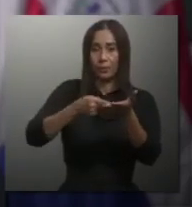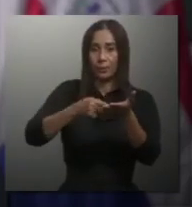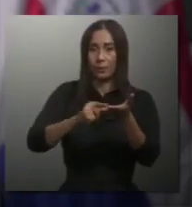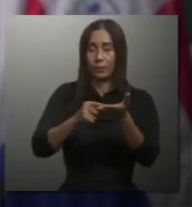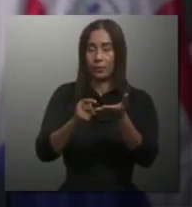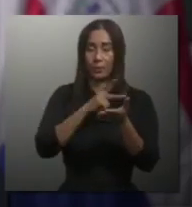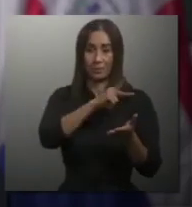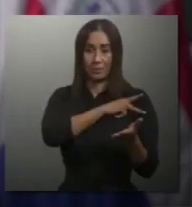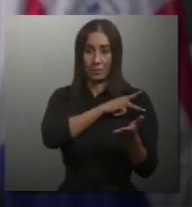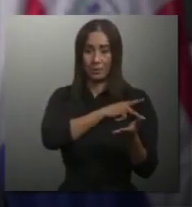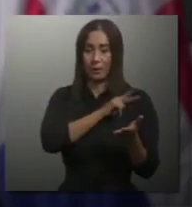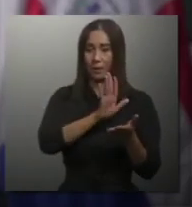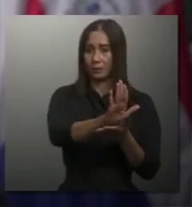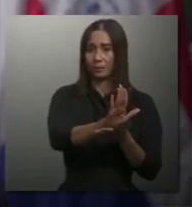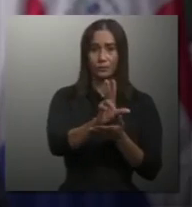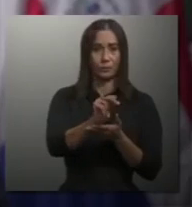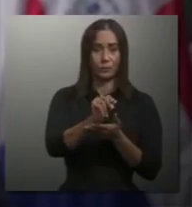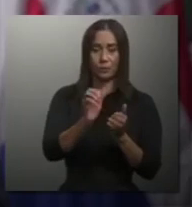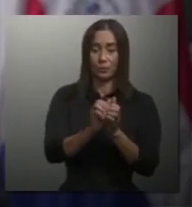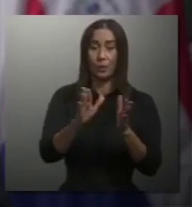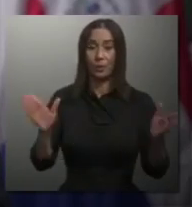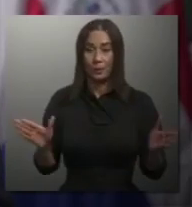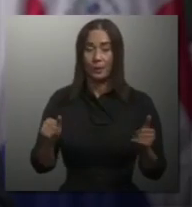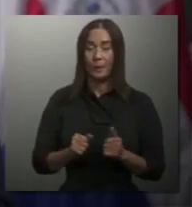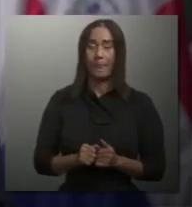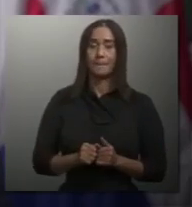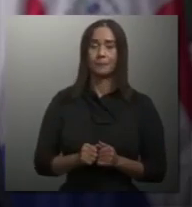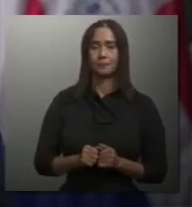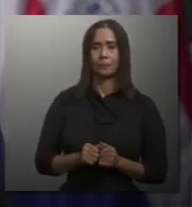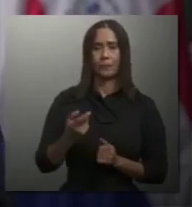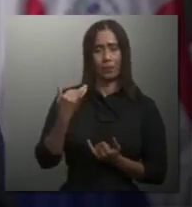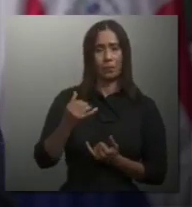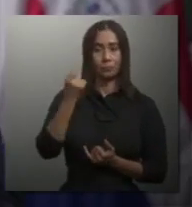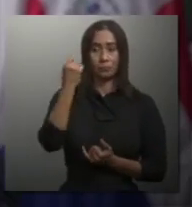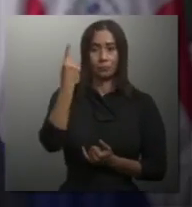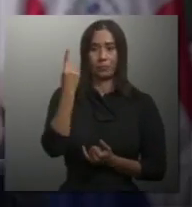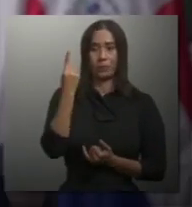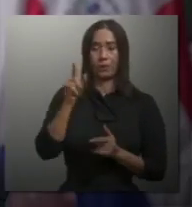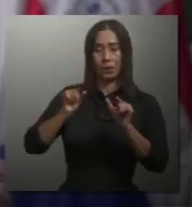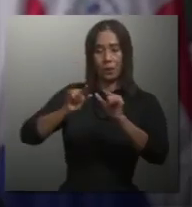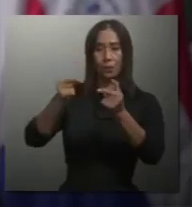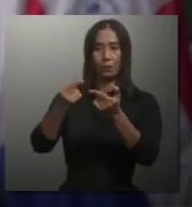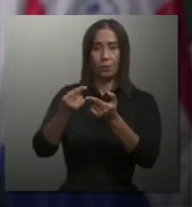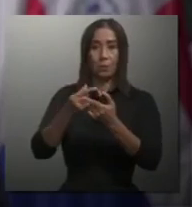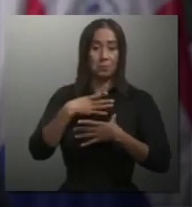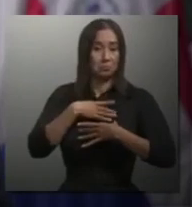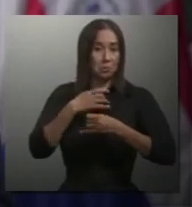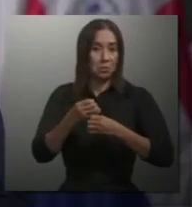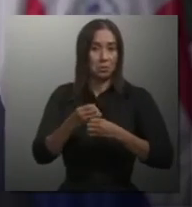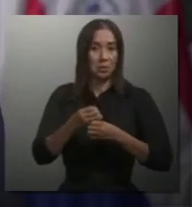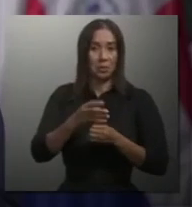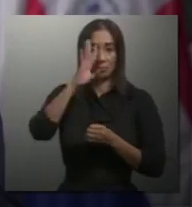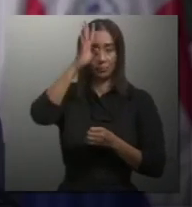de muertes producto a esta agresión de Rusia a Ucrania, sobre la cual el Ministerio de Relaciones Exteriores